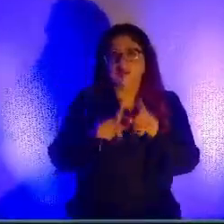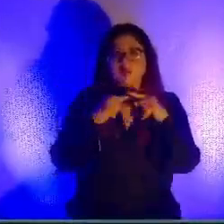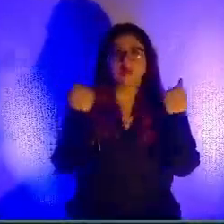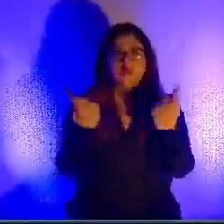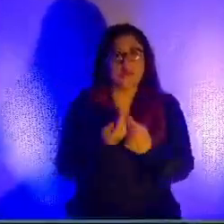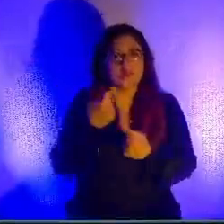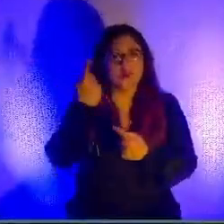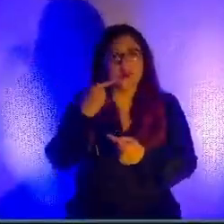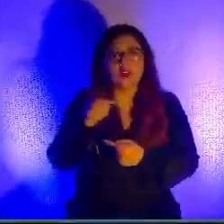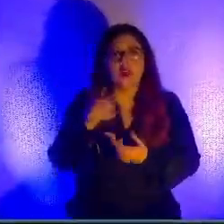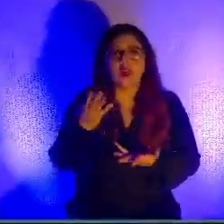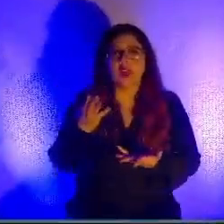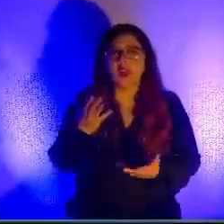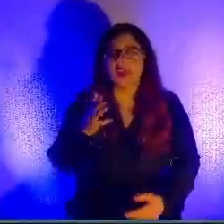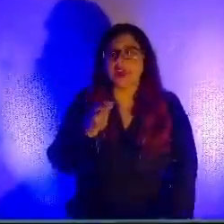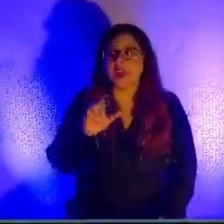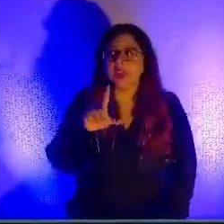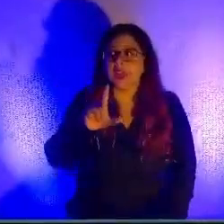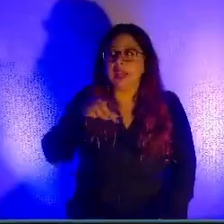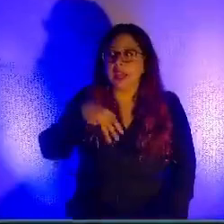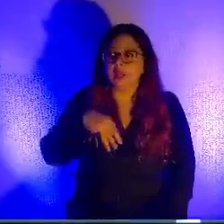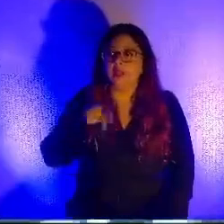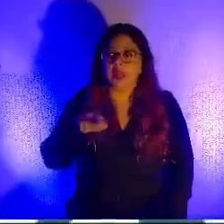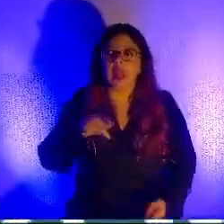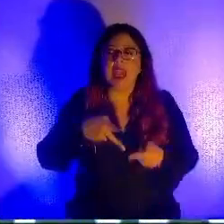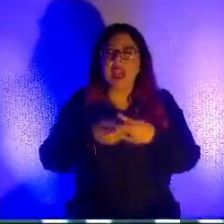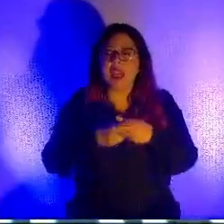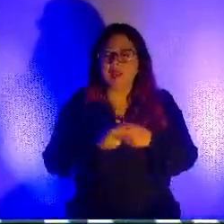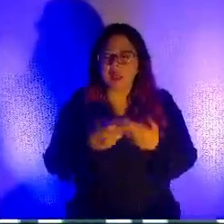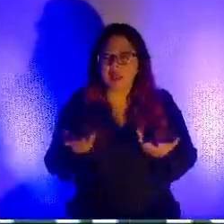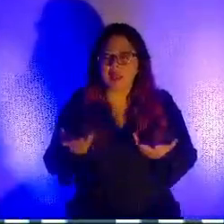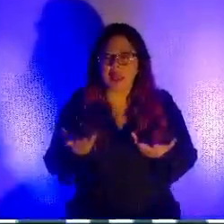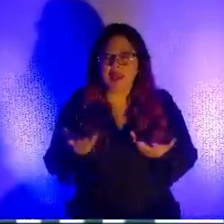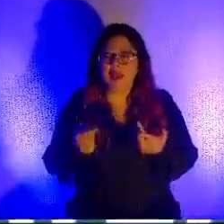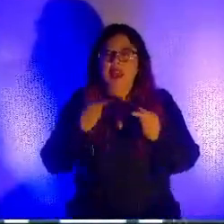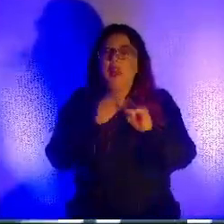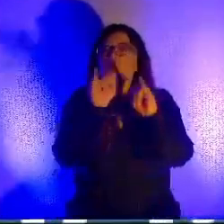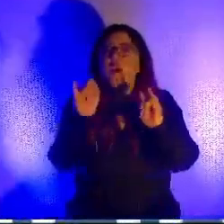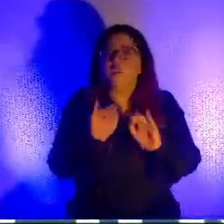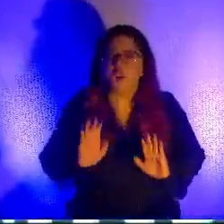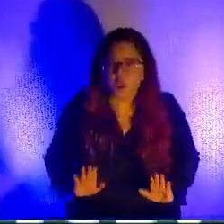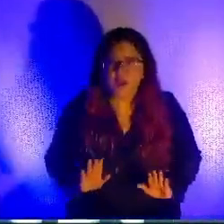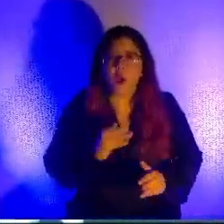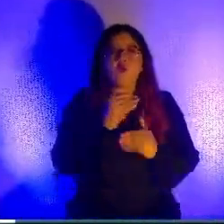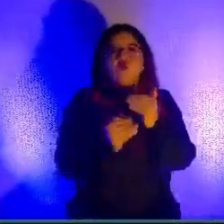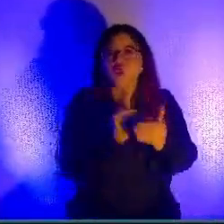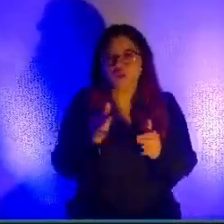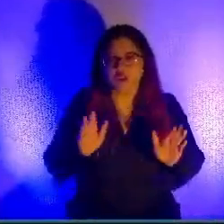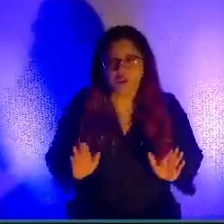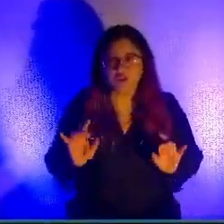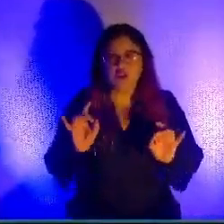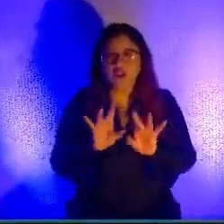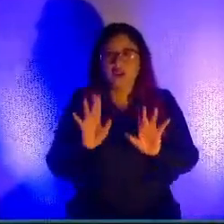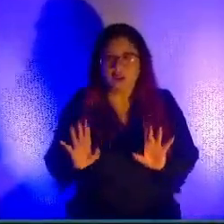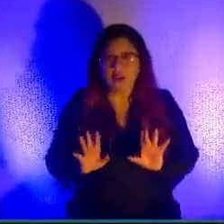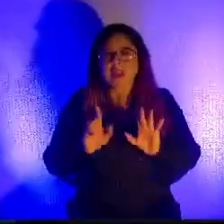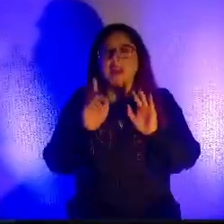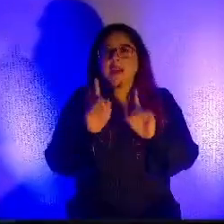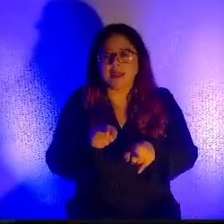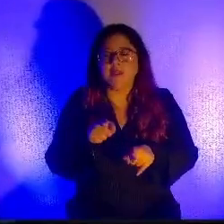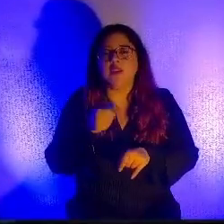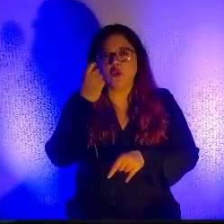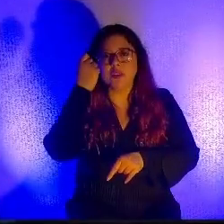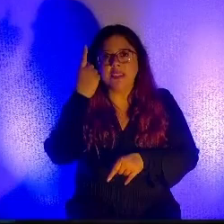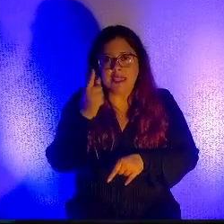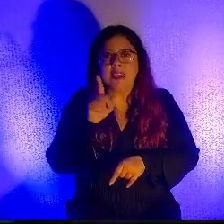pero lm es una heramienta no es el fin es el medio no es el camino es el proceso tienes que tener